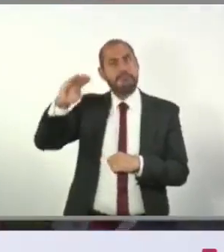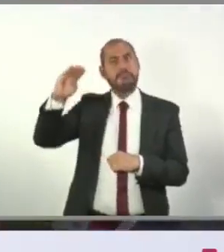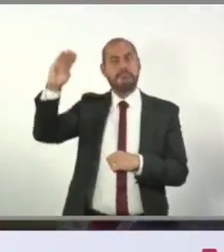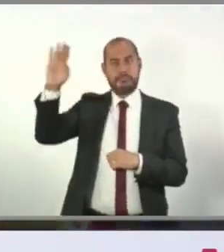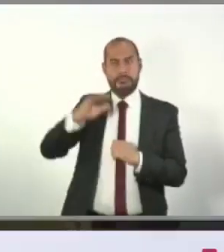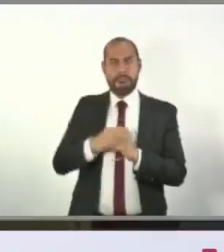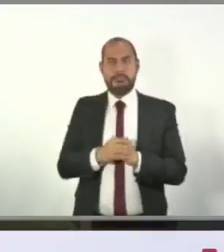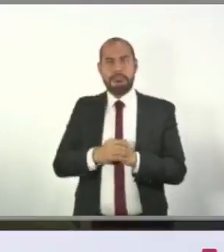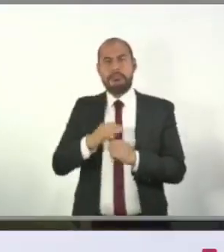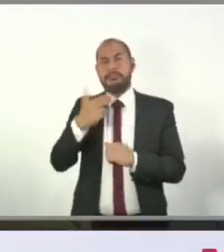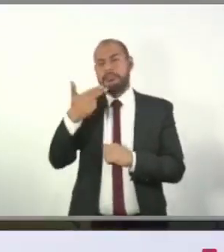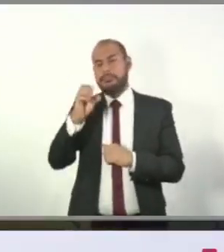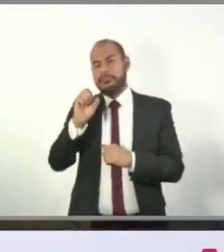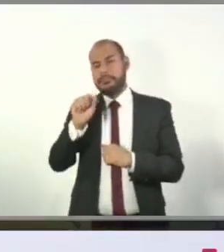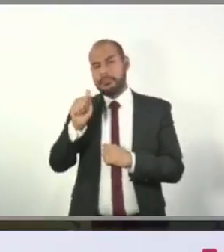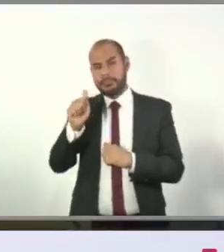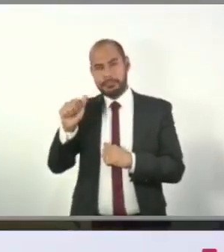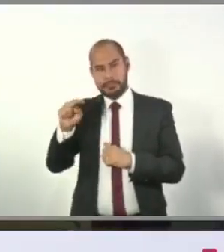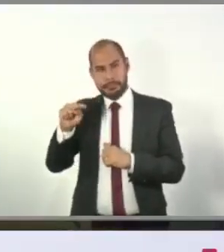Señor. Hosana,